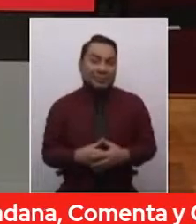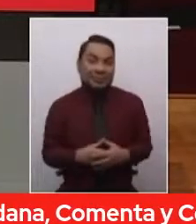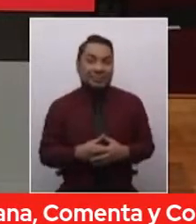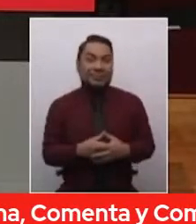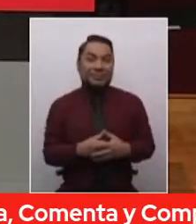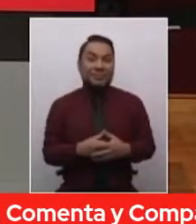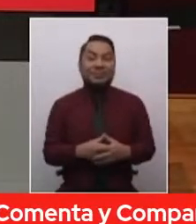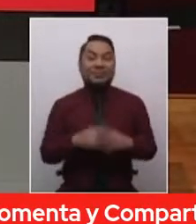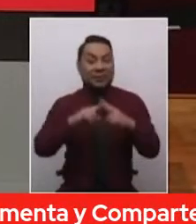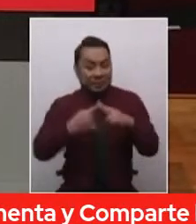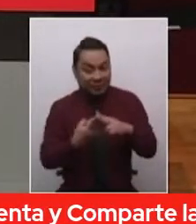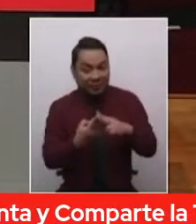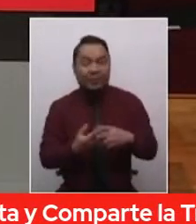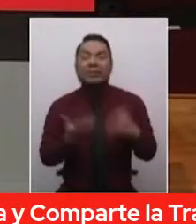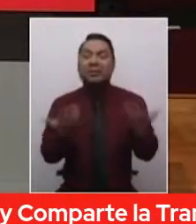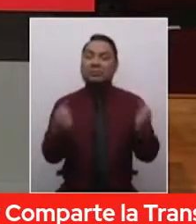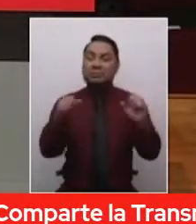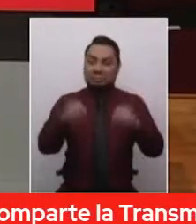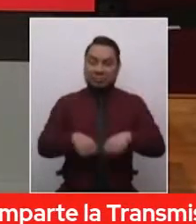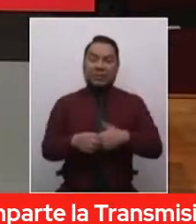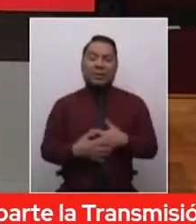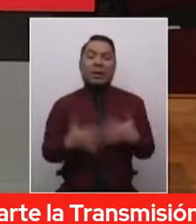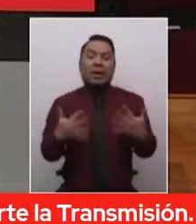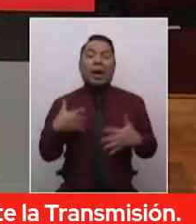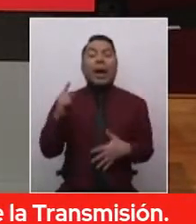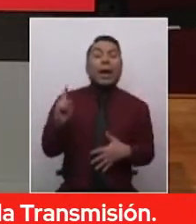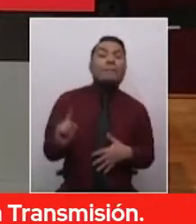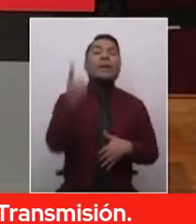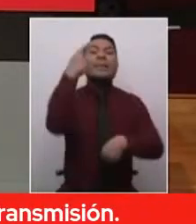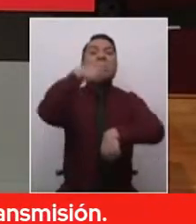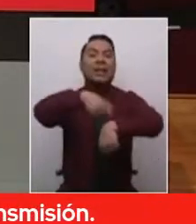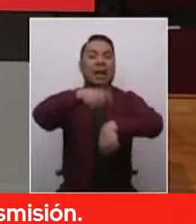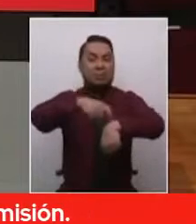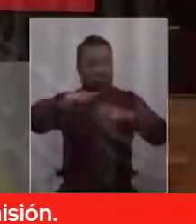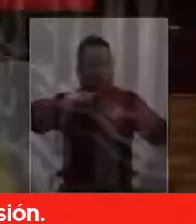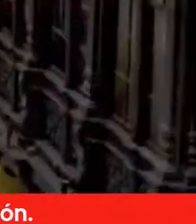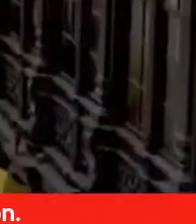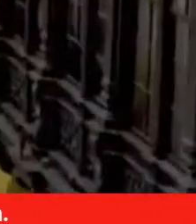Comenzamos entonces con el primer bloque.